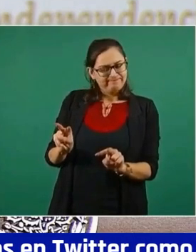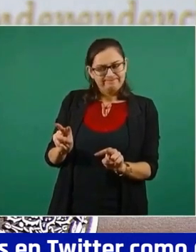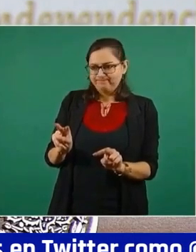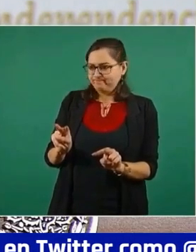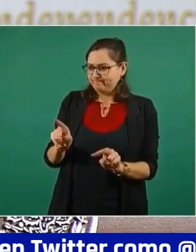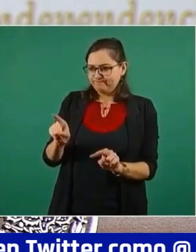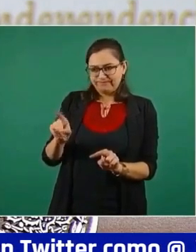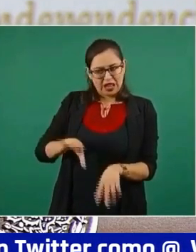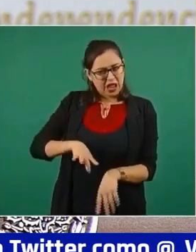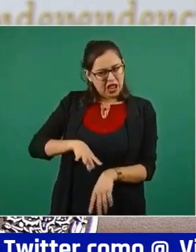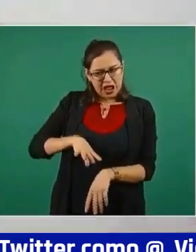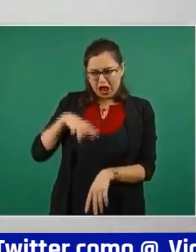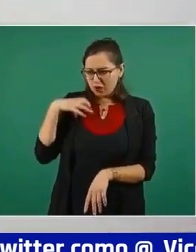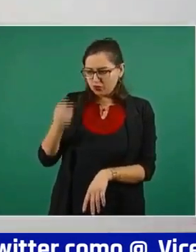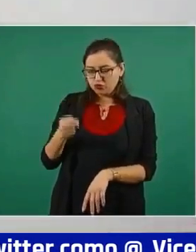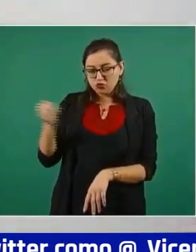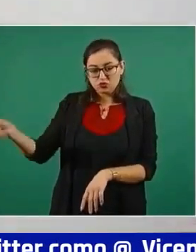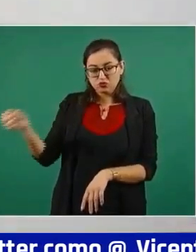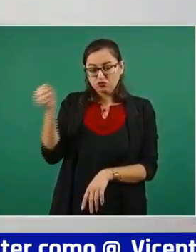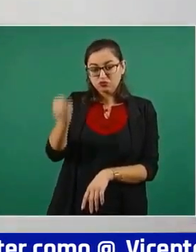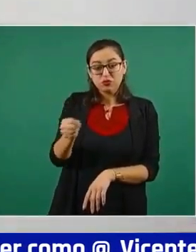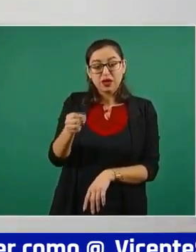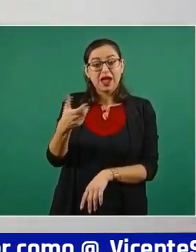por abusos cometidos en México,